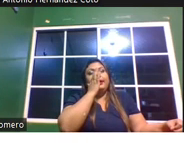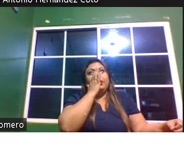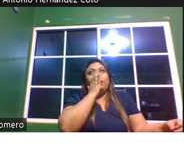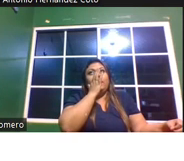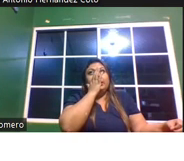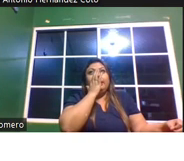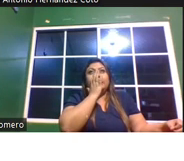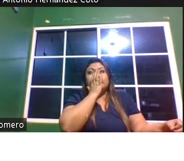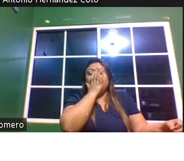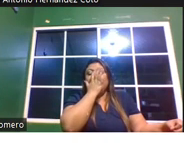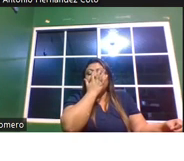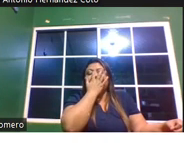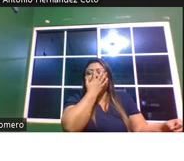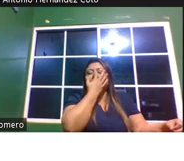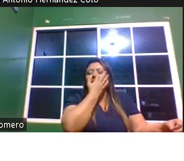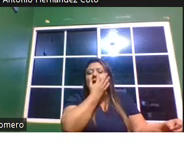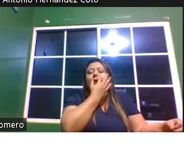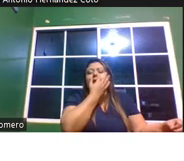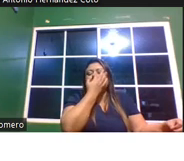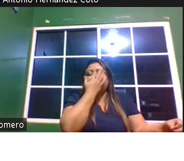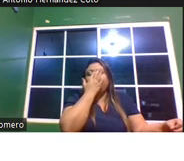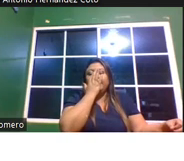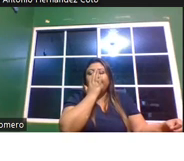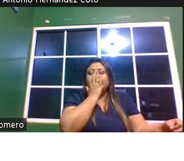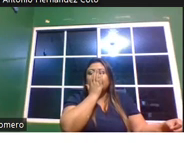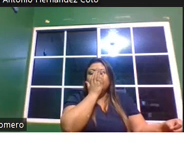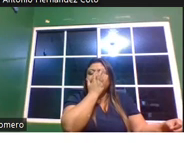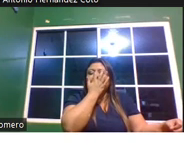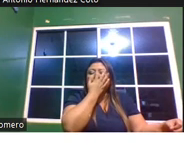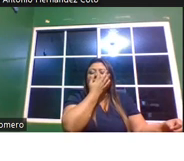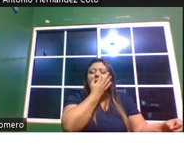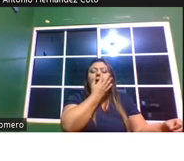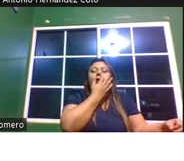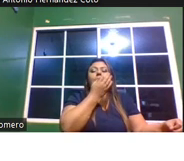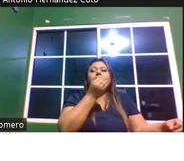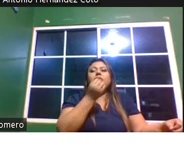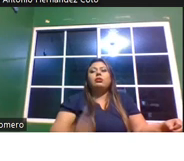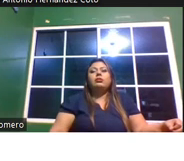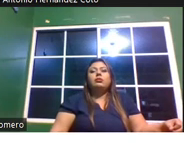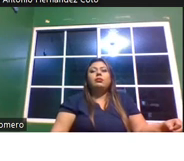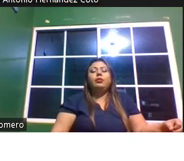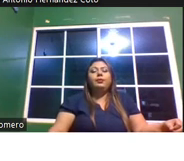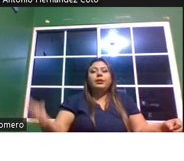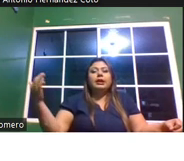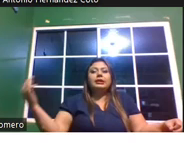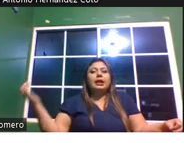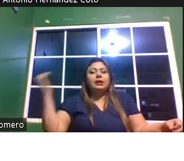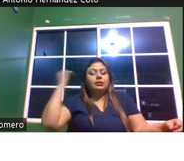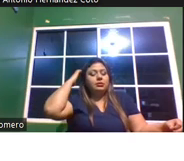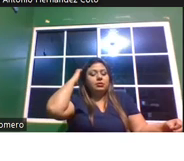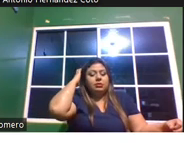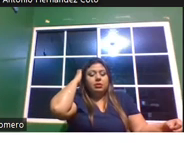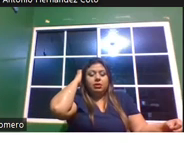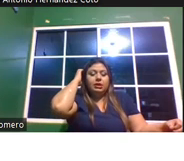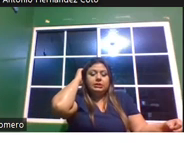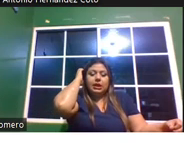tener no solo en la parte ambiental, no solo en la parte social, sino también en la parte empresarial y tomar